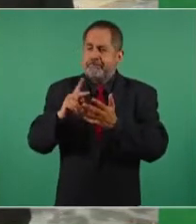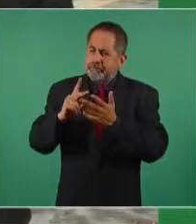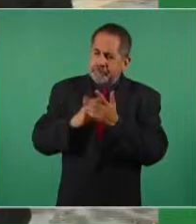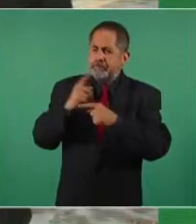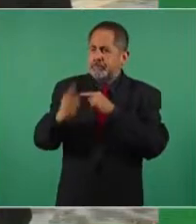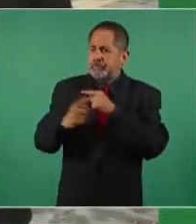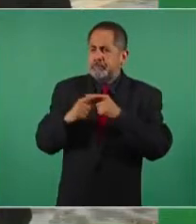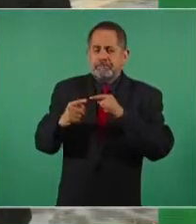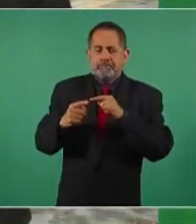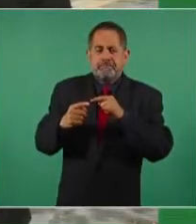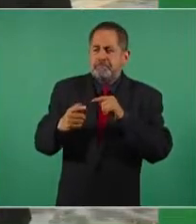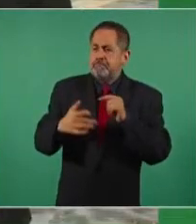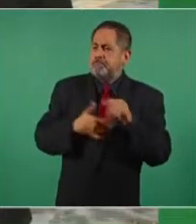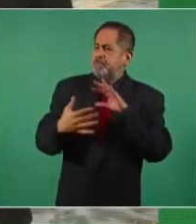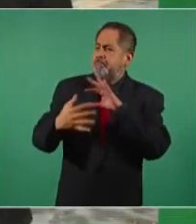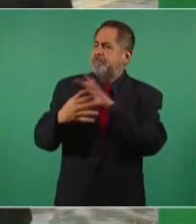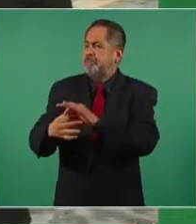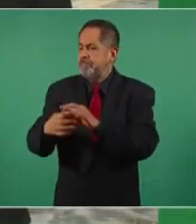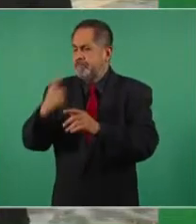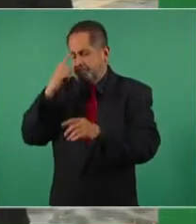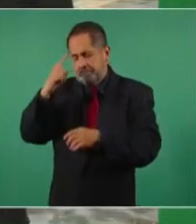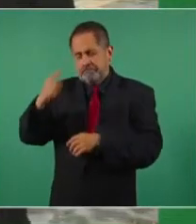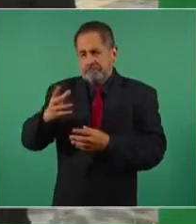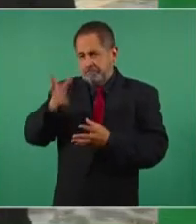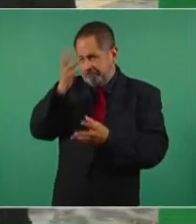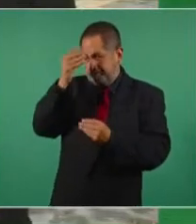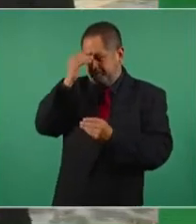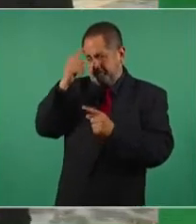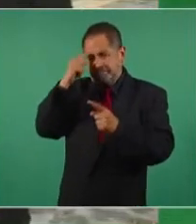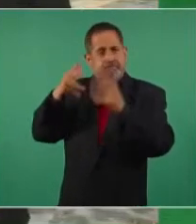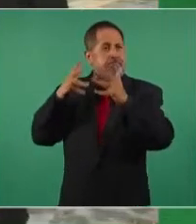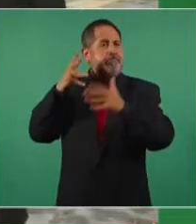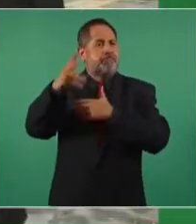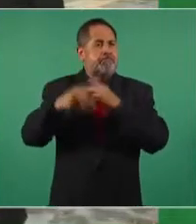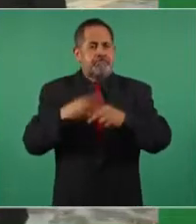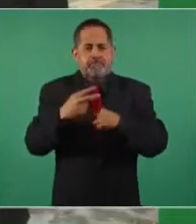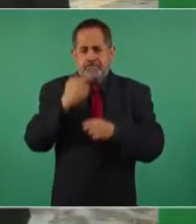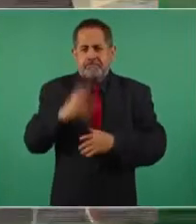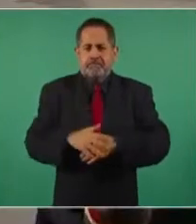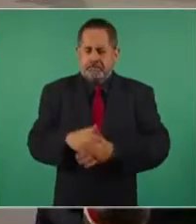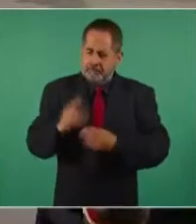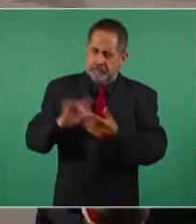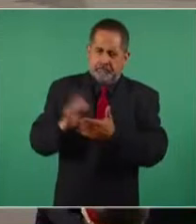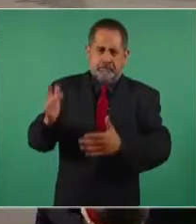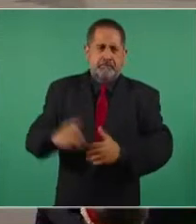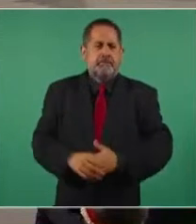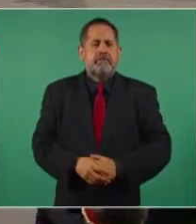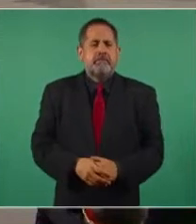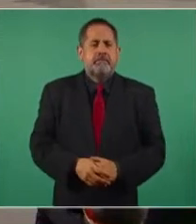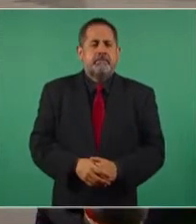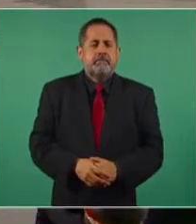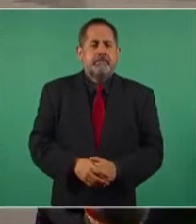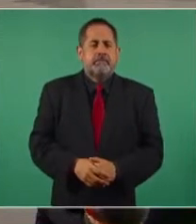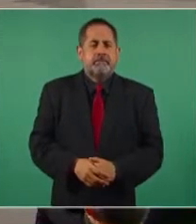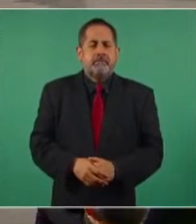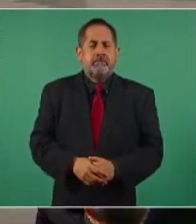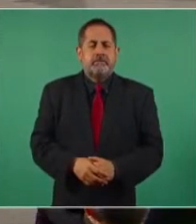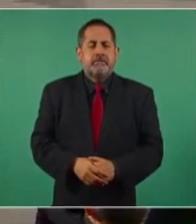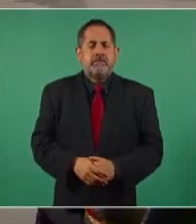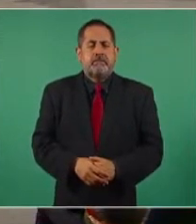de búsqueda de un futuro que seguramente el día de hoy se retomen muchas gracias muchas gracias